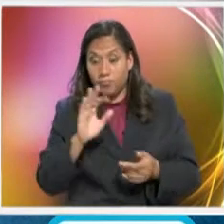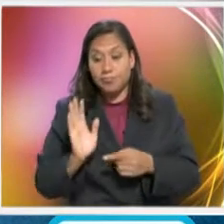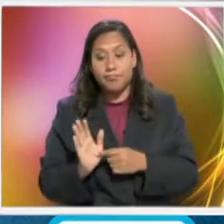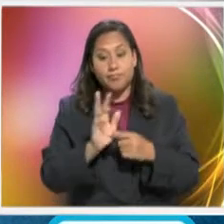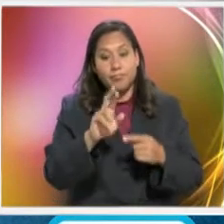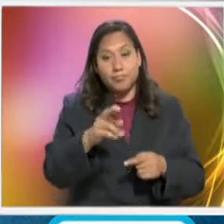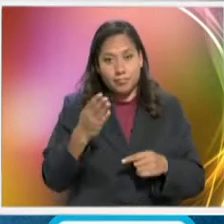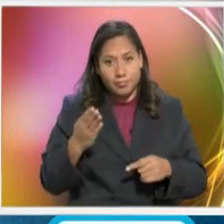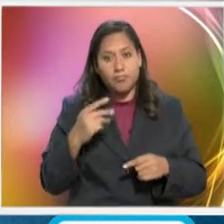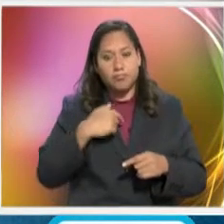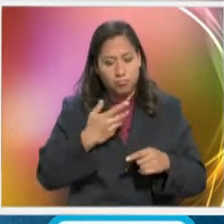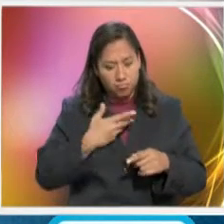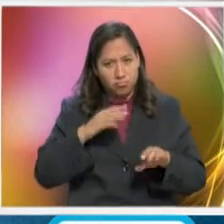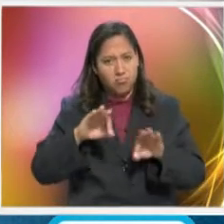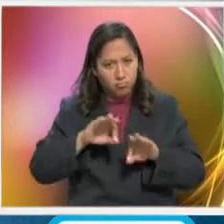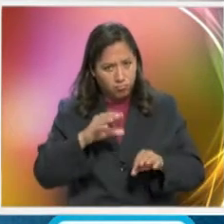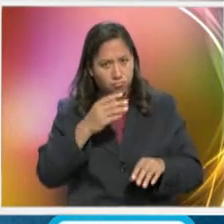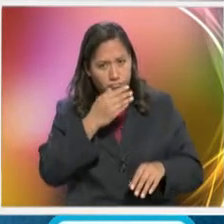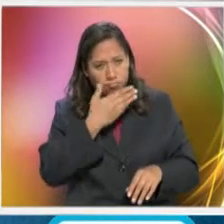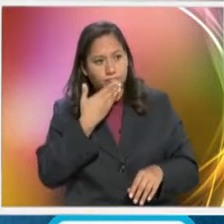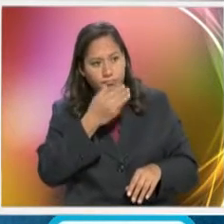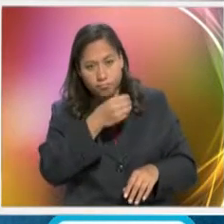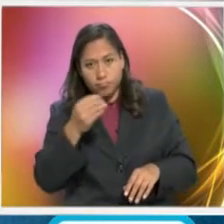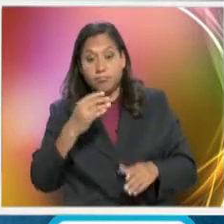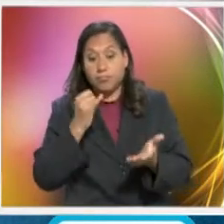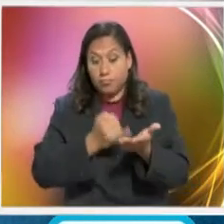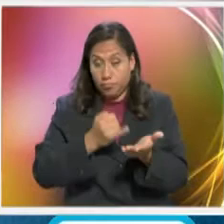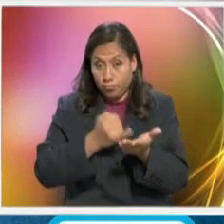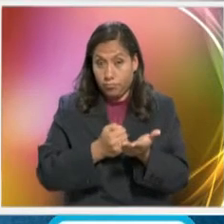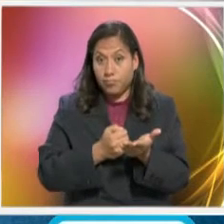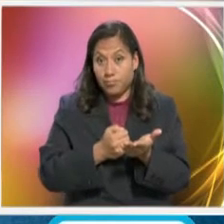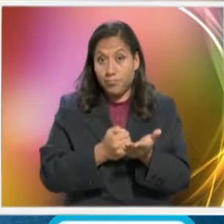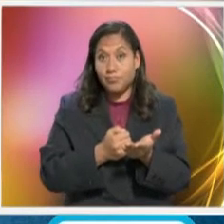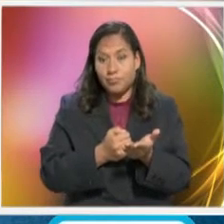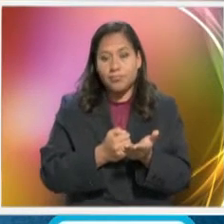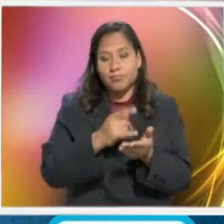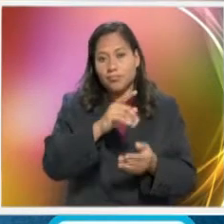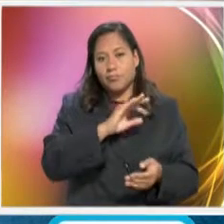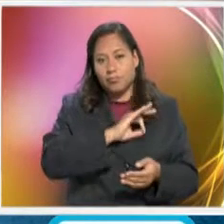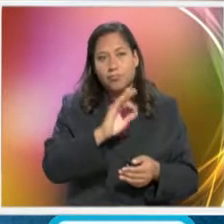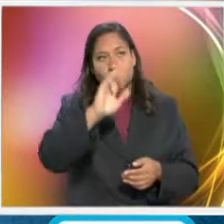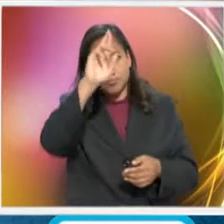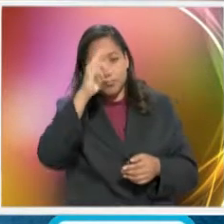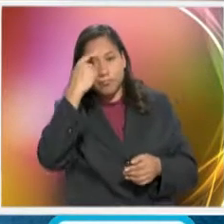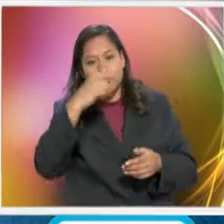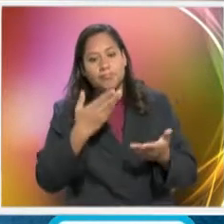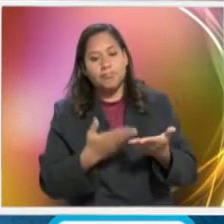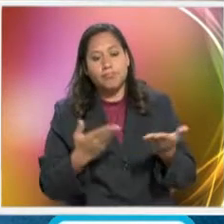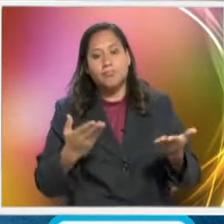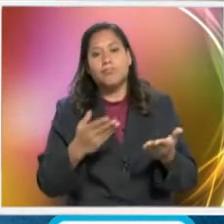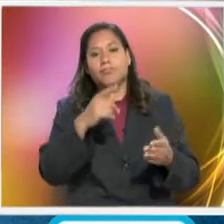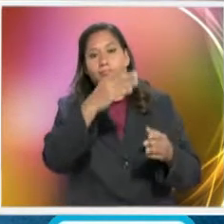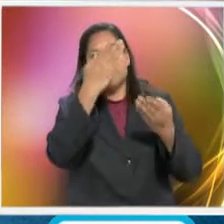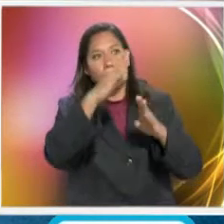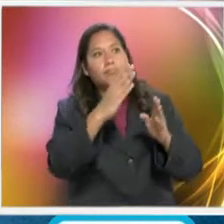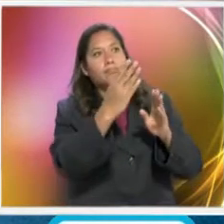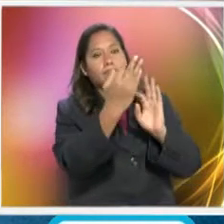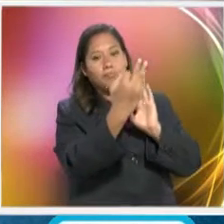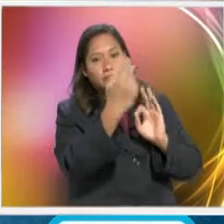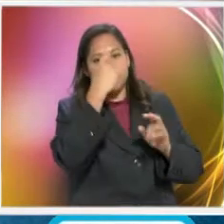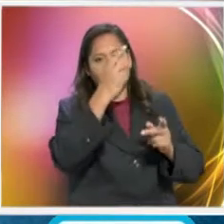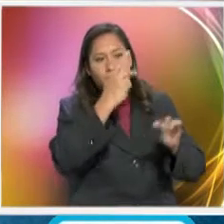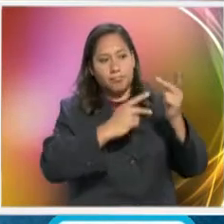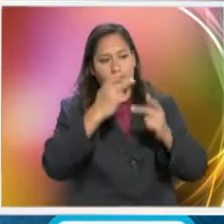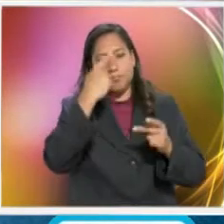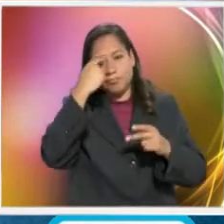ingresos porque tienes un trabajo fijo o declaras impuestos, Sí. entonces podrías ser candidato a presentarte en una institución bancaria y que te den un crédito, ¿no?